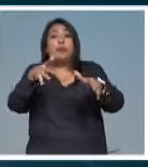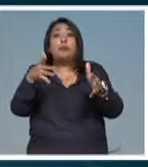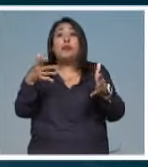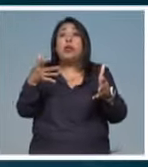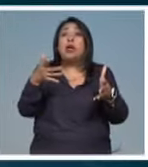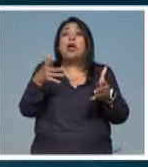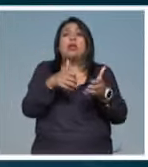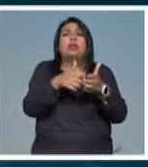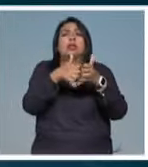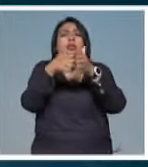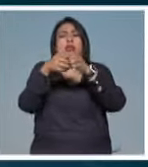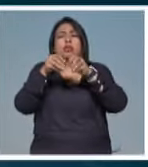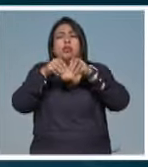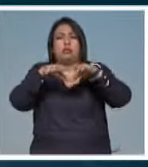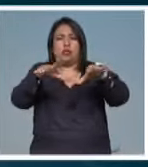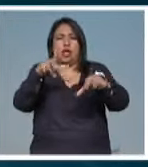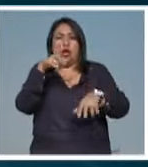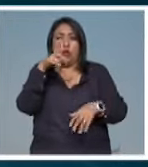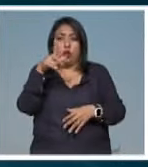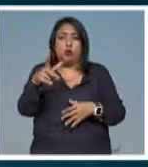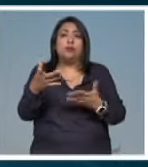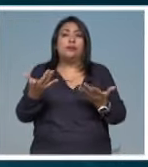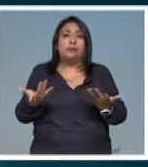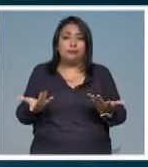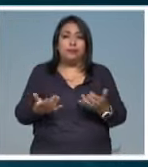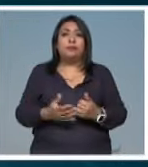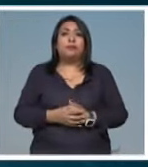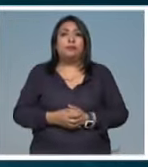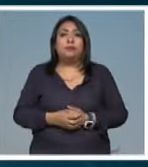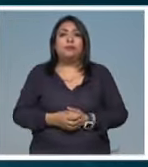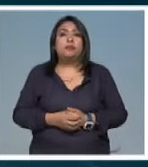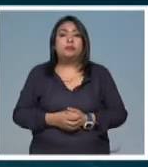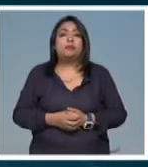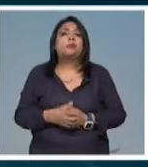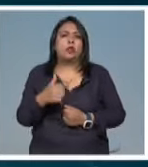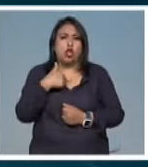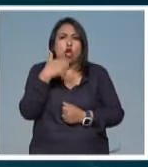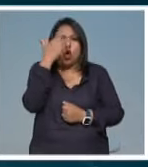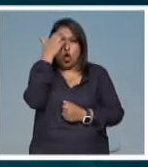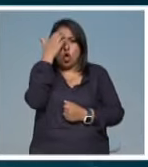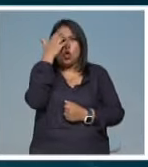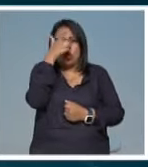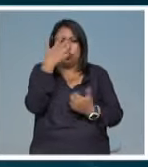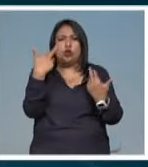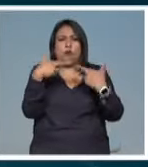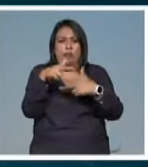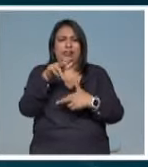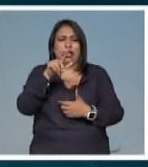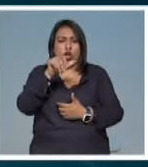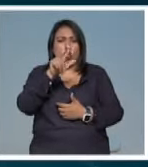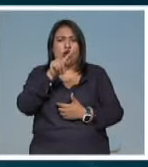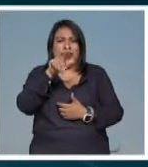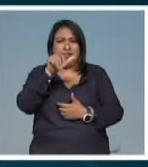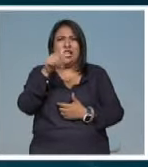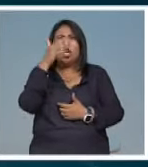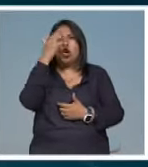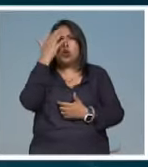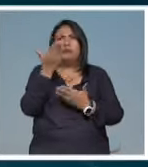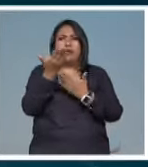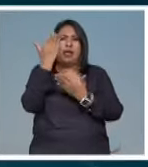lo volvía iridiscente. Entonces, yo conozco físicamente a la maestra Lolita en